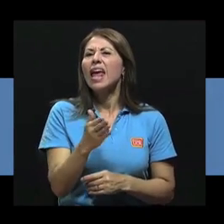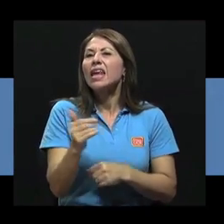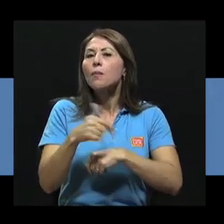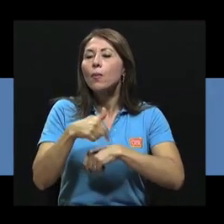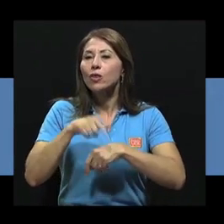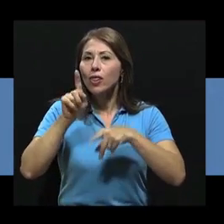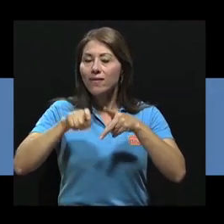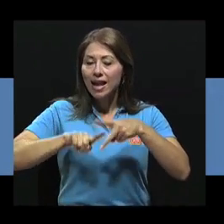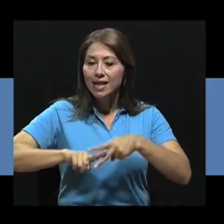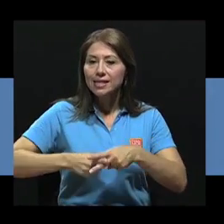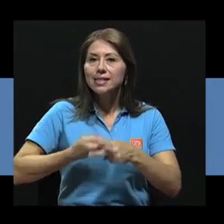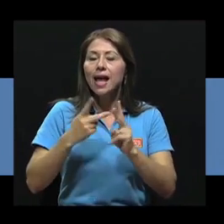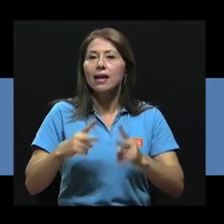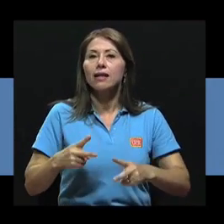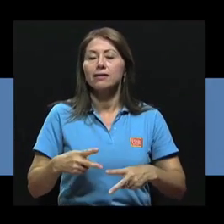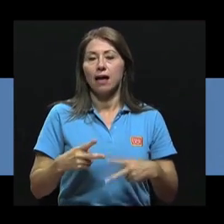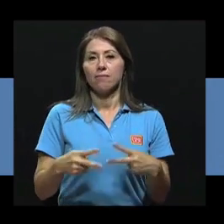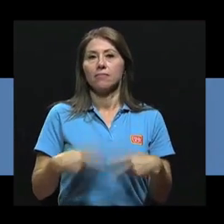deberían iniciar su vida sexual?